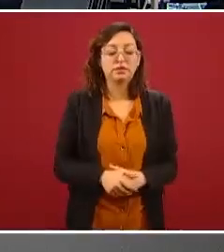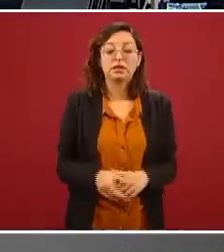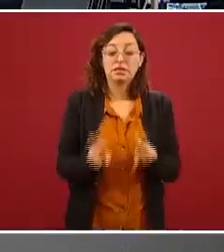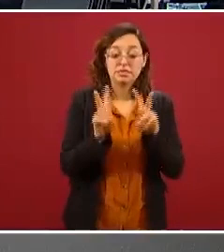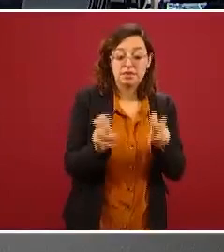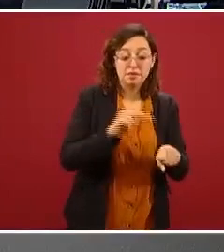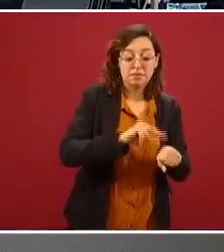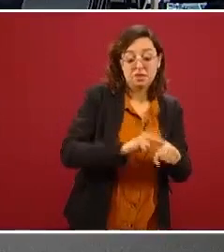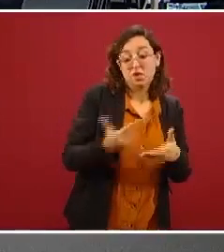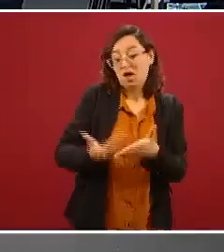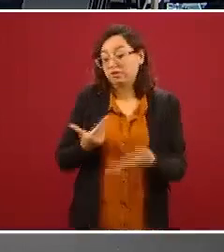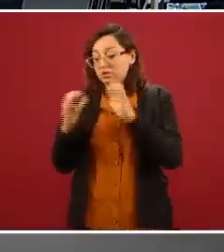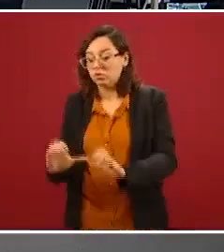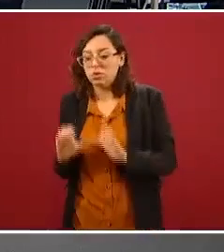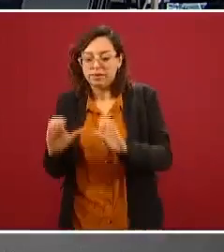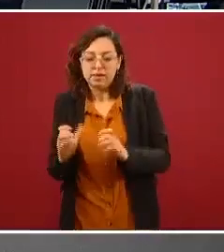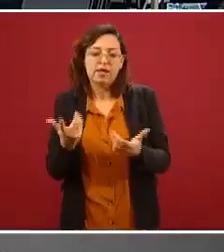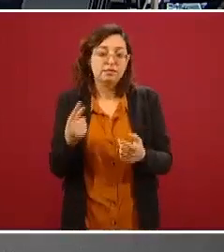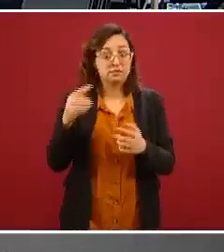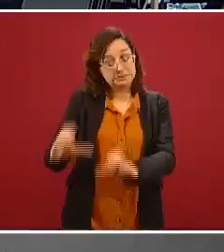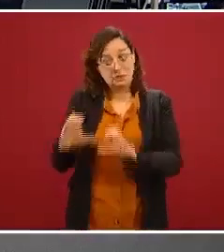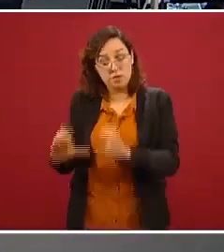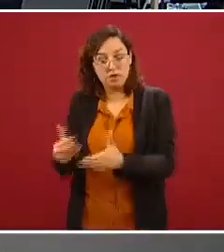tema preventivo, que es el elemento fundamental.